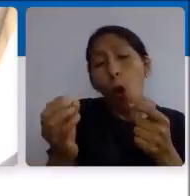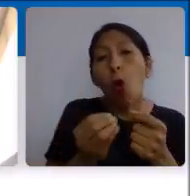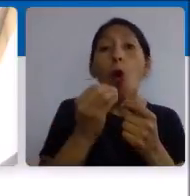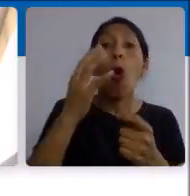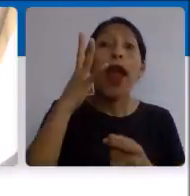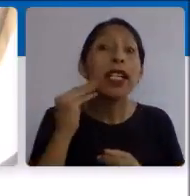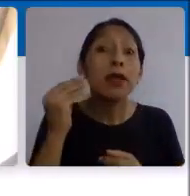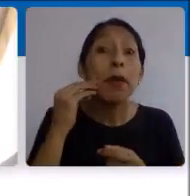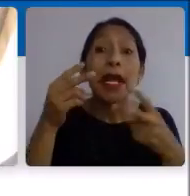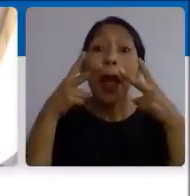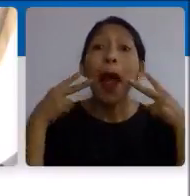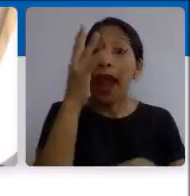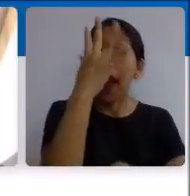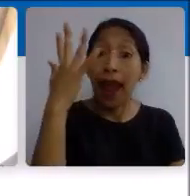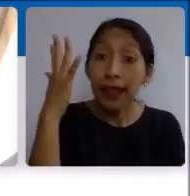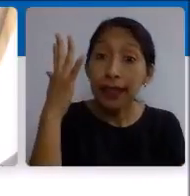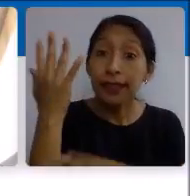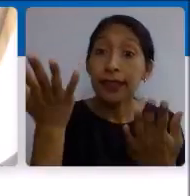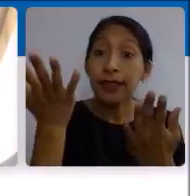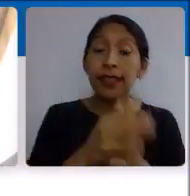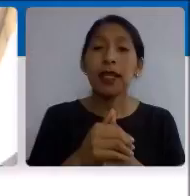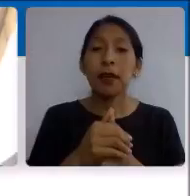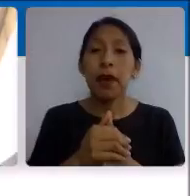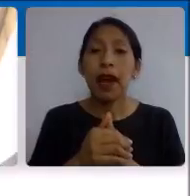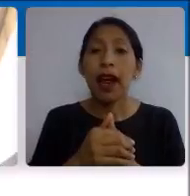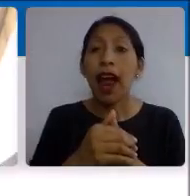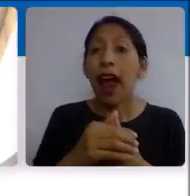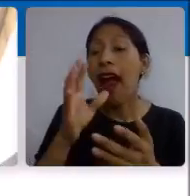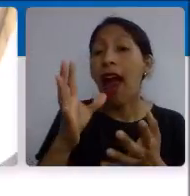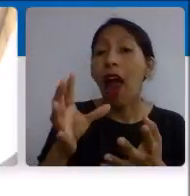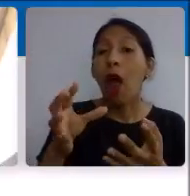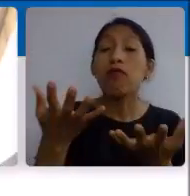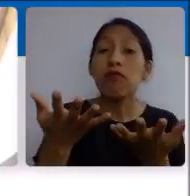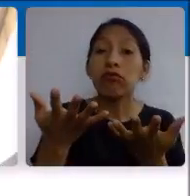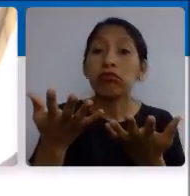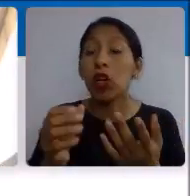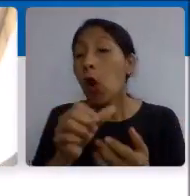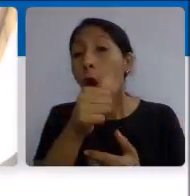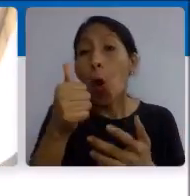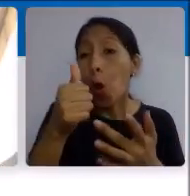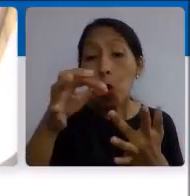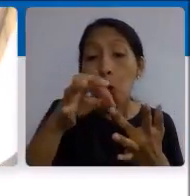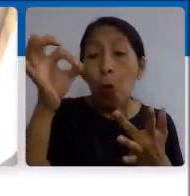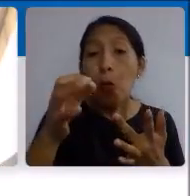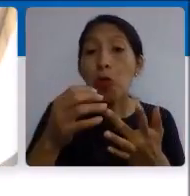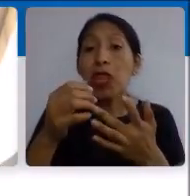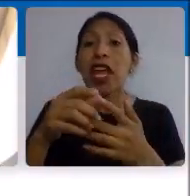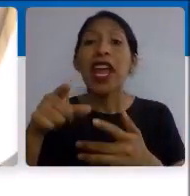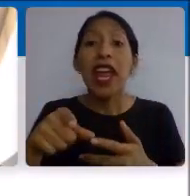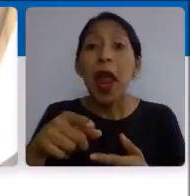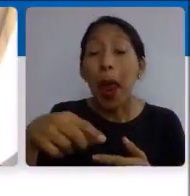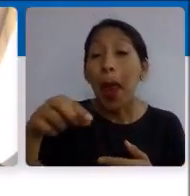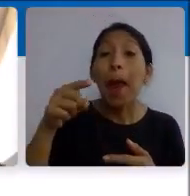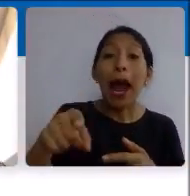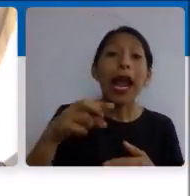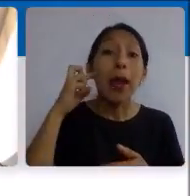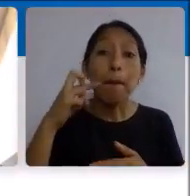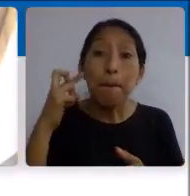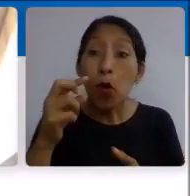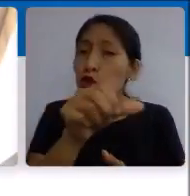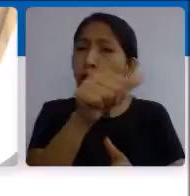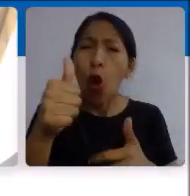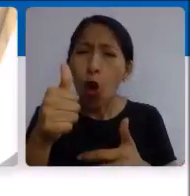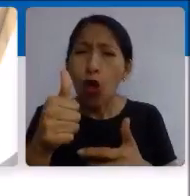en la selva, puedo combinarlo con una experiencia de turismo vivencial en Puno, en fin, mientras